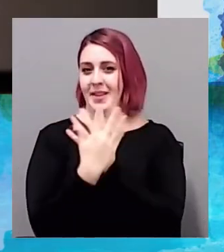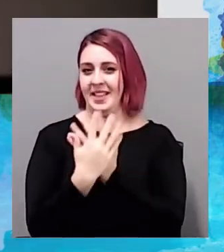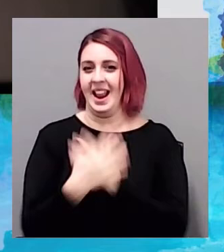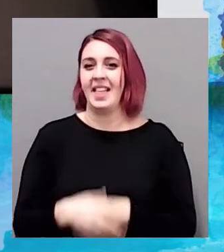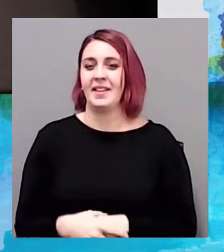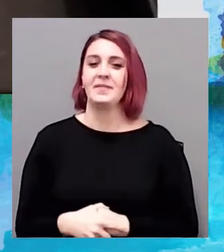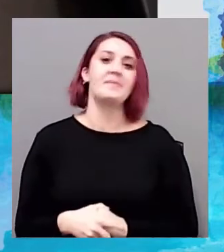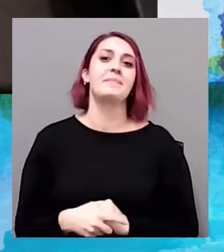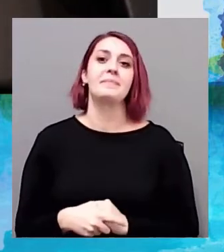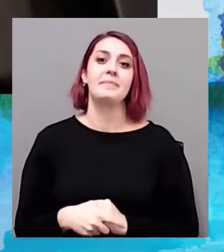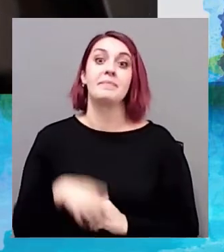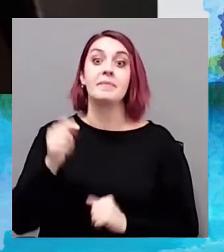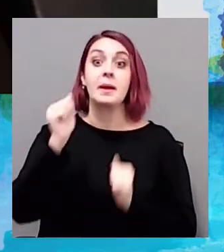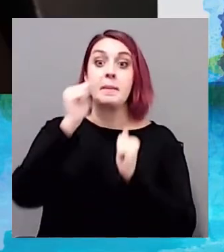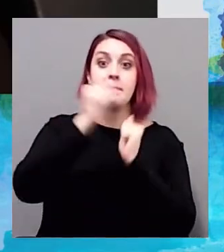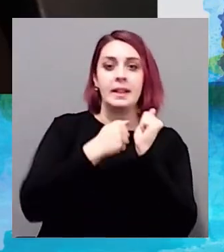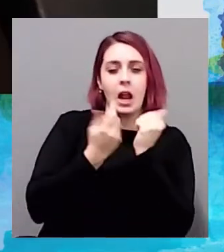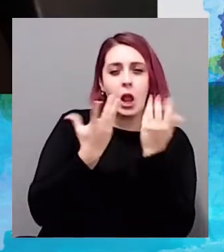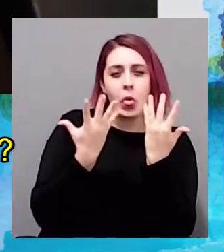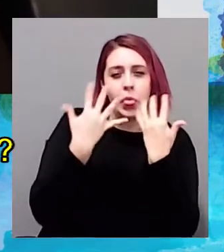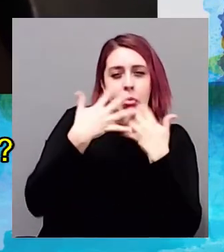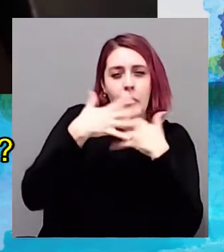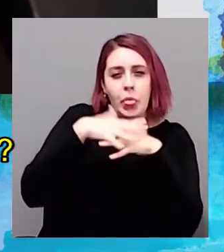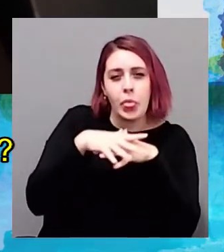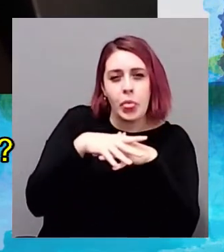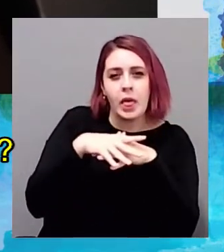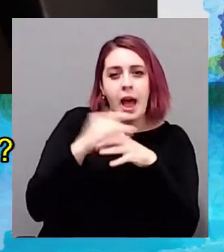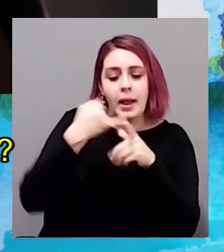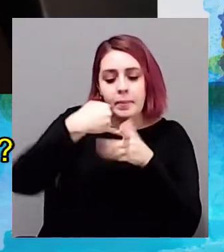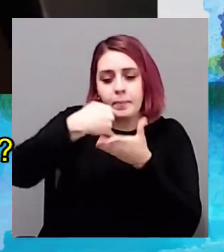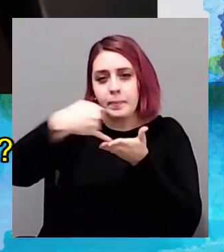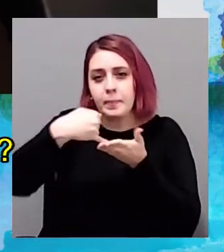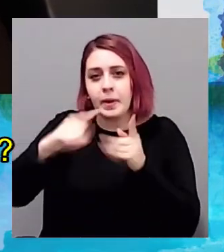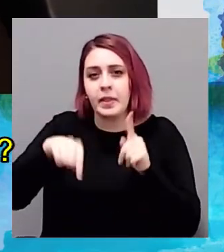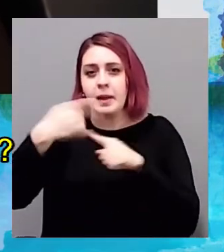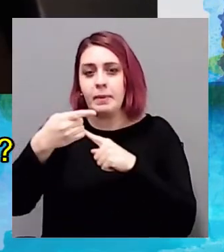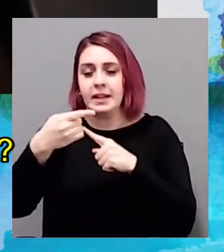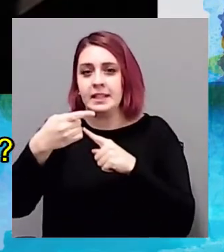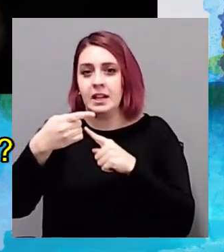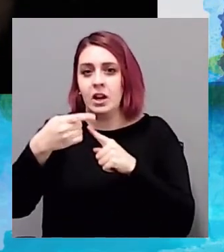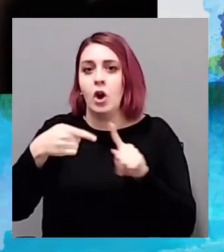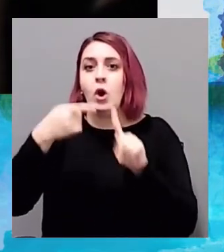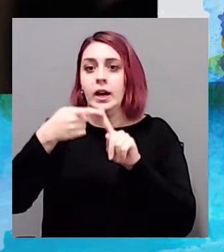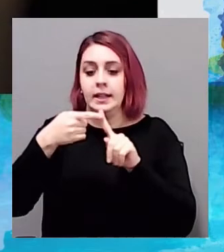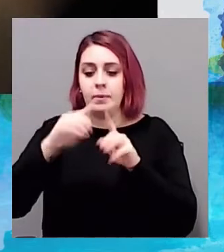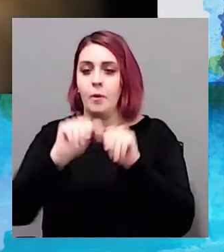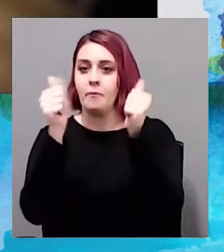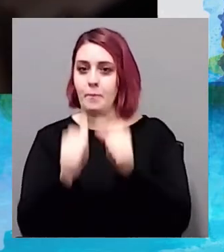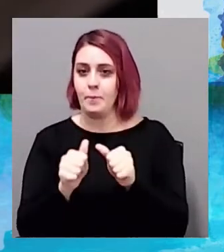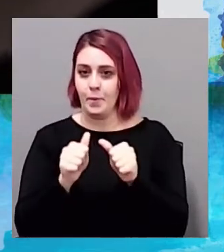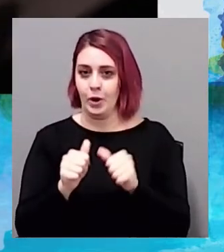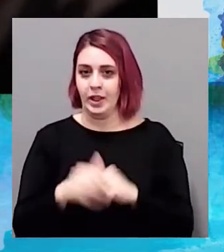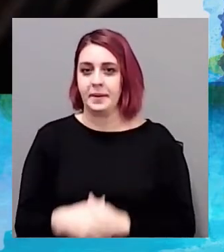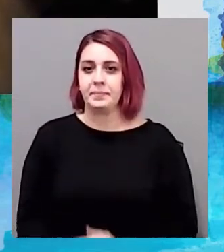se vierte el metal y se funde y tiene una especie de canaleta por la que luego saldría el metal para en el molde, ¿no? Claro.